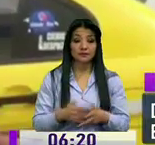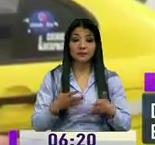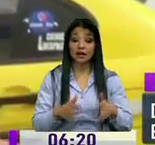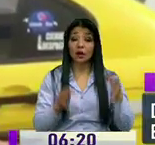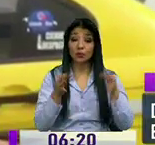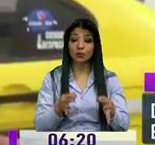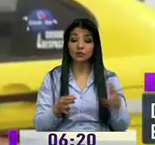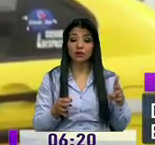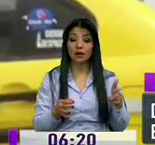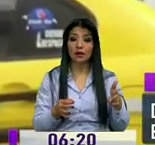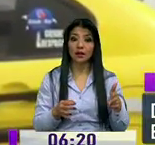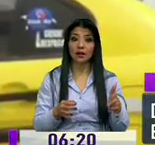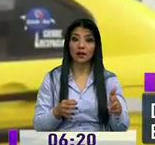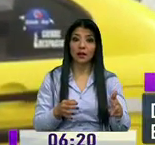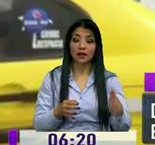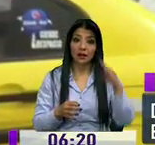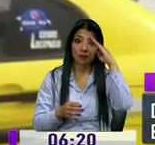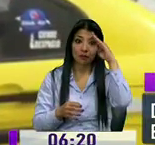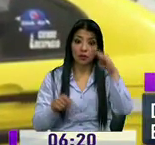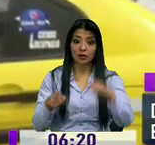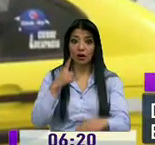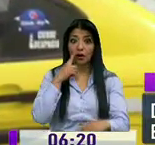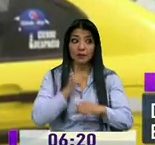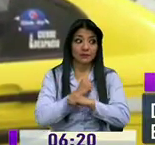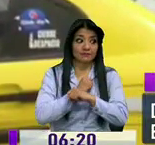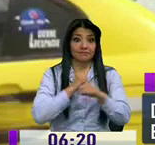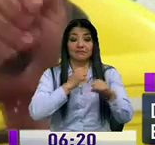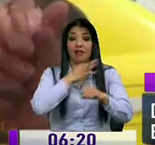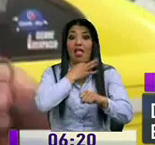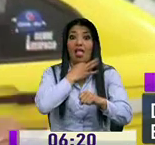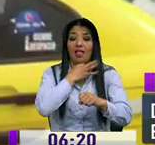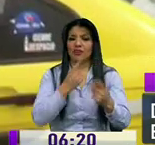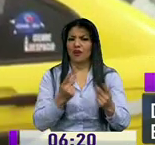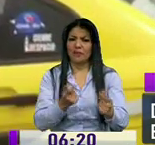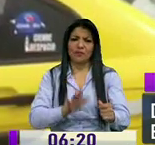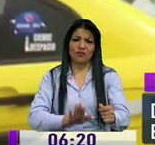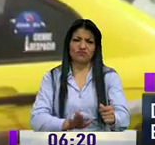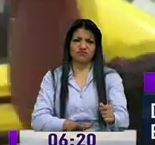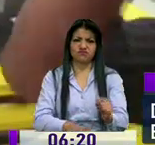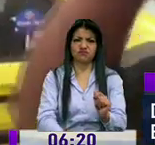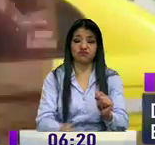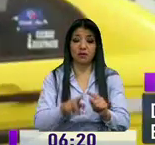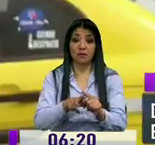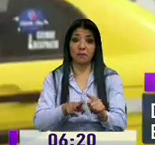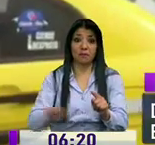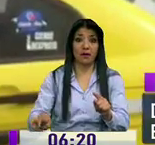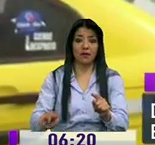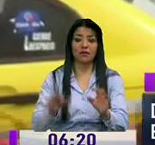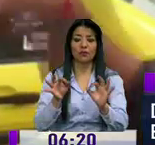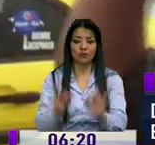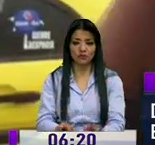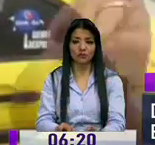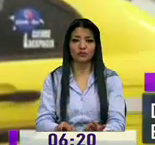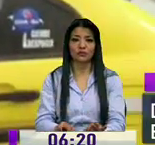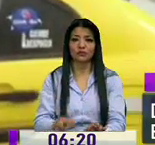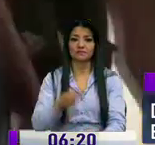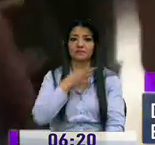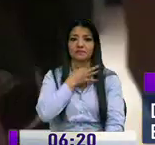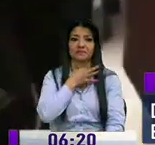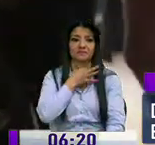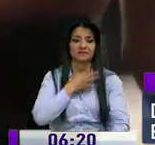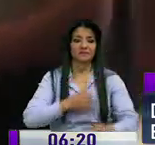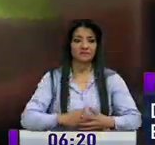policías. De una, el man se asustó y no alcanzó. Yo acelero, el man ya estaba bajando. Yo acelero ahí como que, como me lo botan